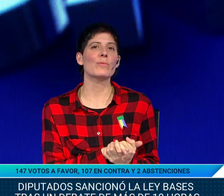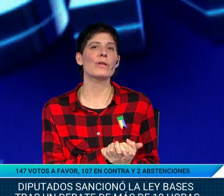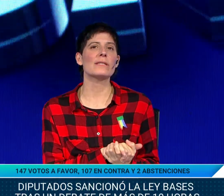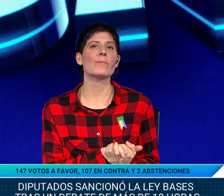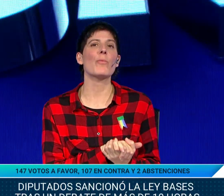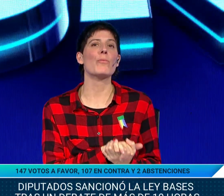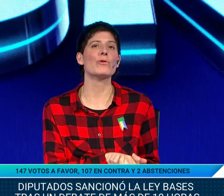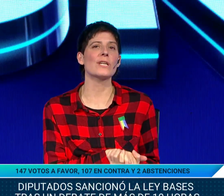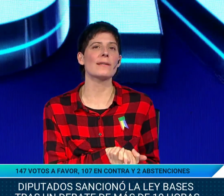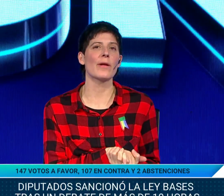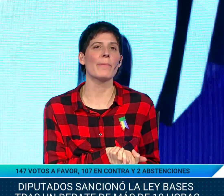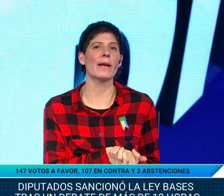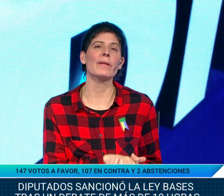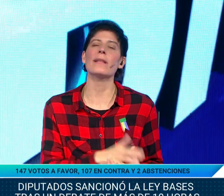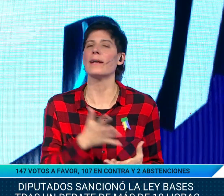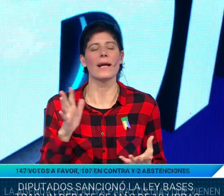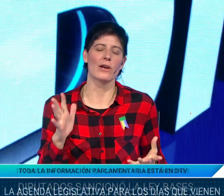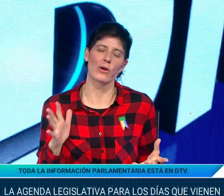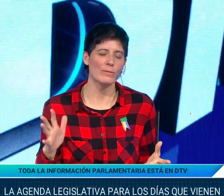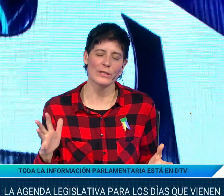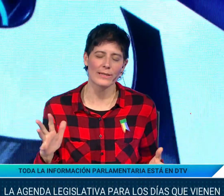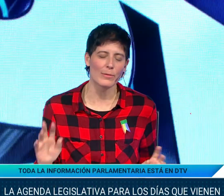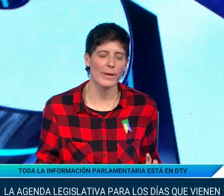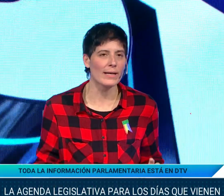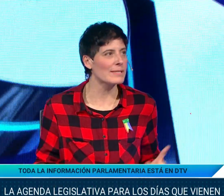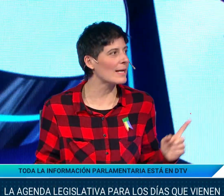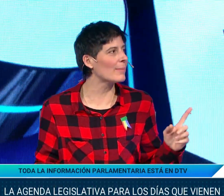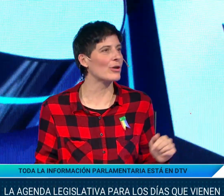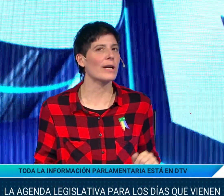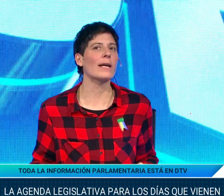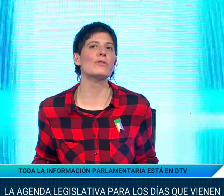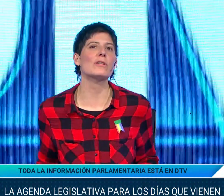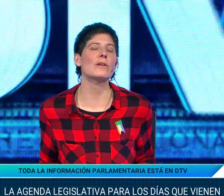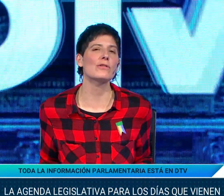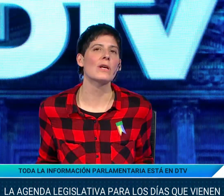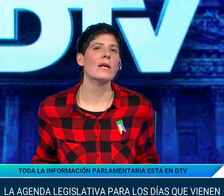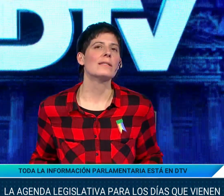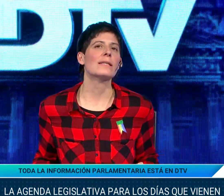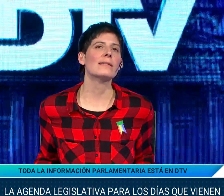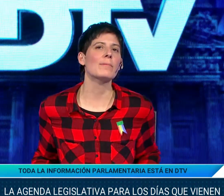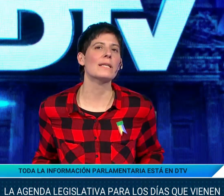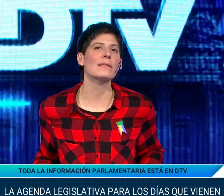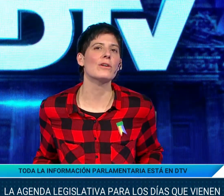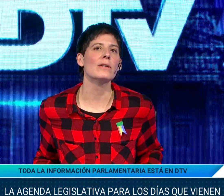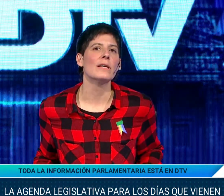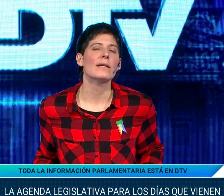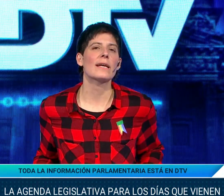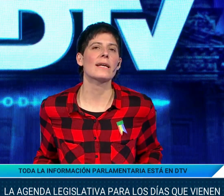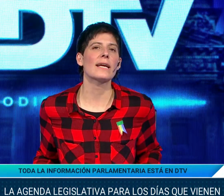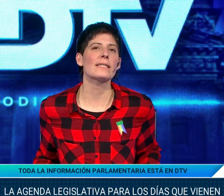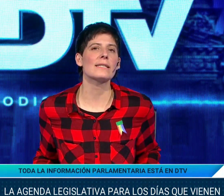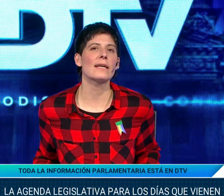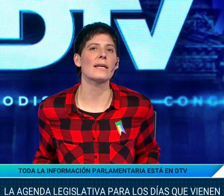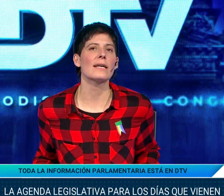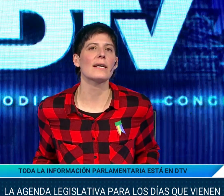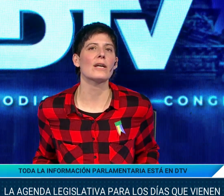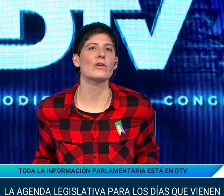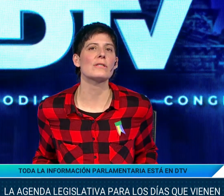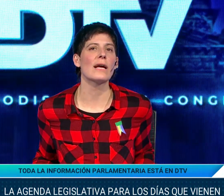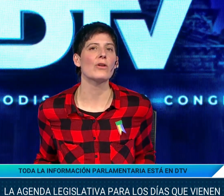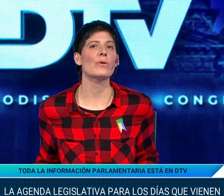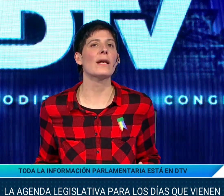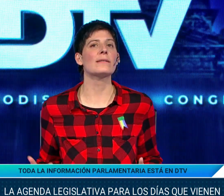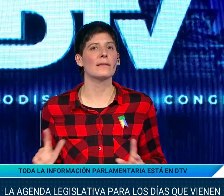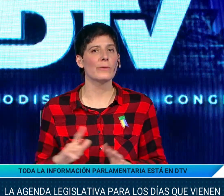semana que viene. Como decíamos, mucha actividad parlamentaria, no vamos a tener tiempo para repasarla, pero no queríamos irnos sin esta invitación que quería